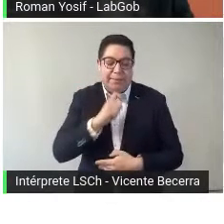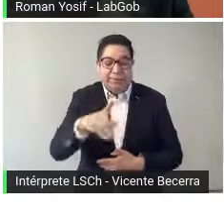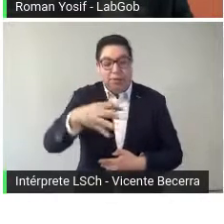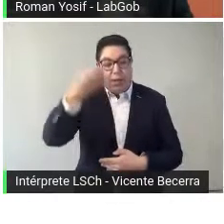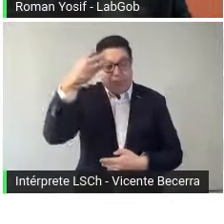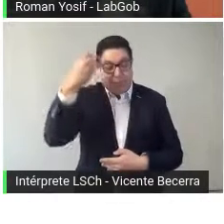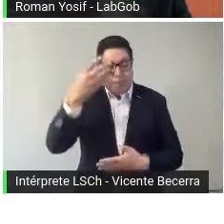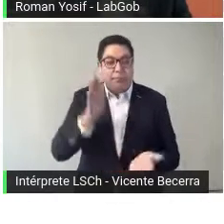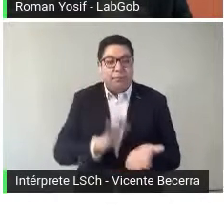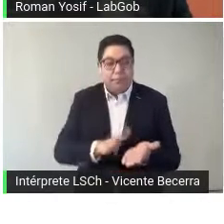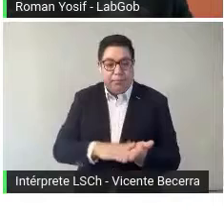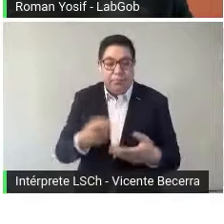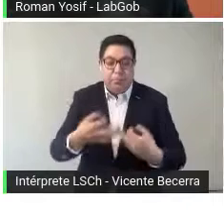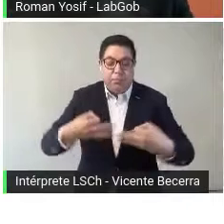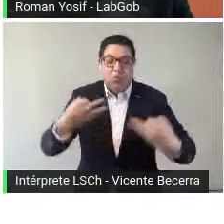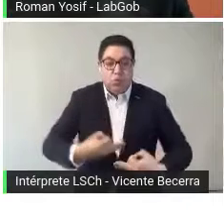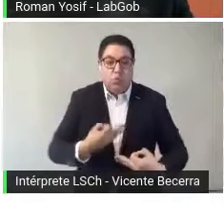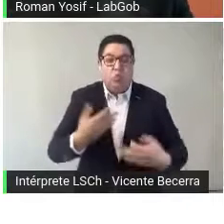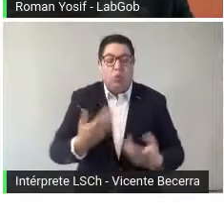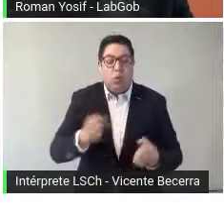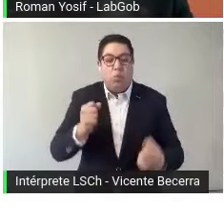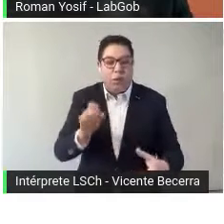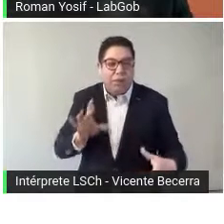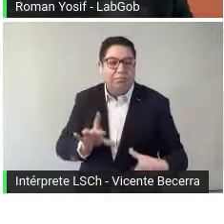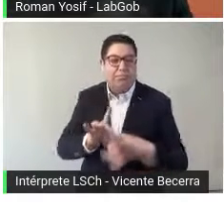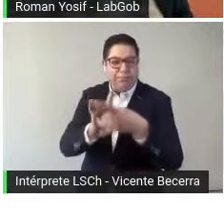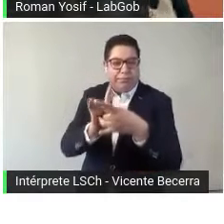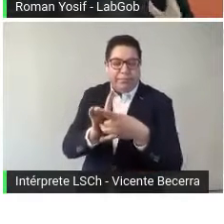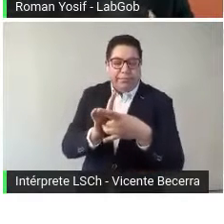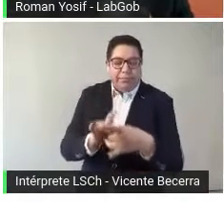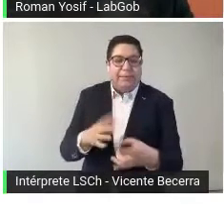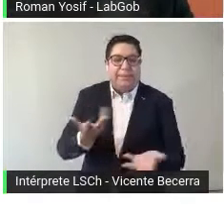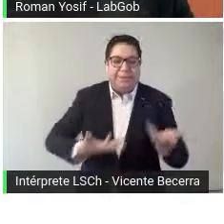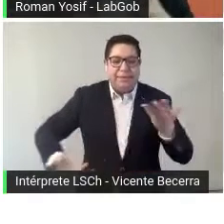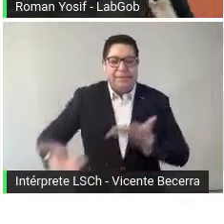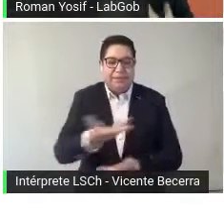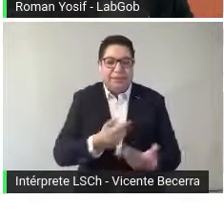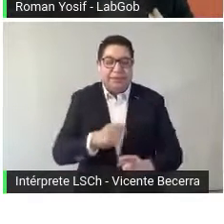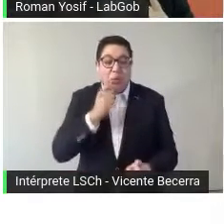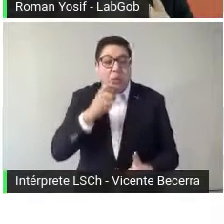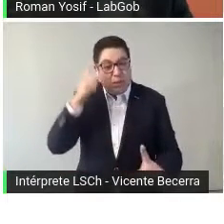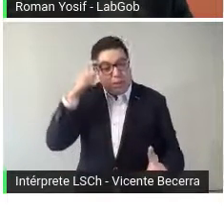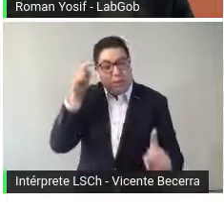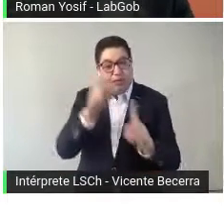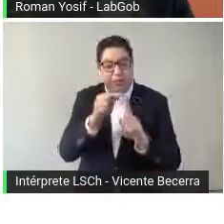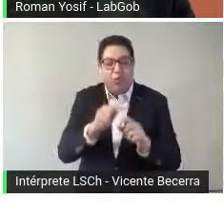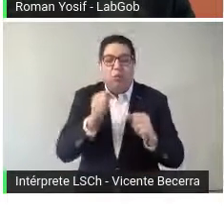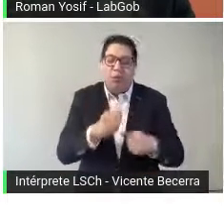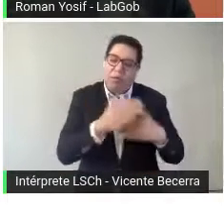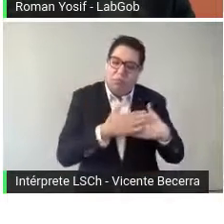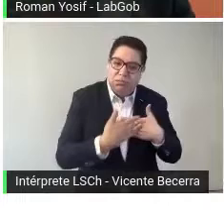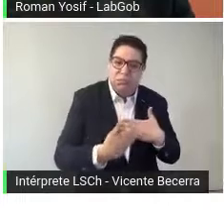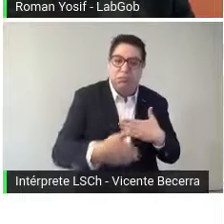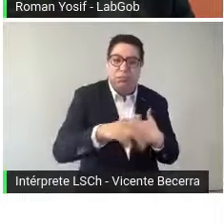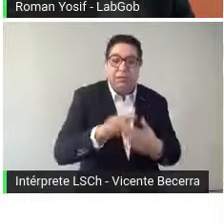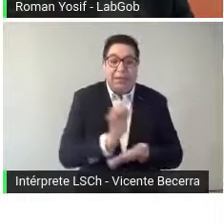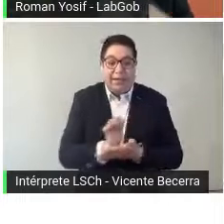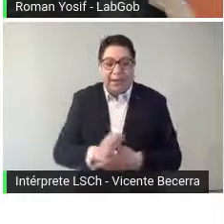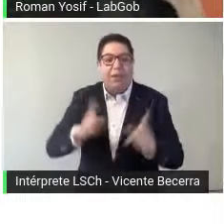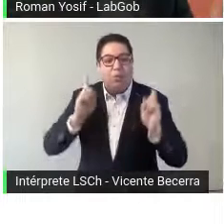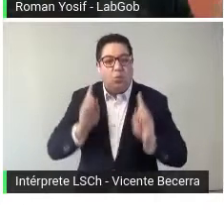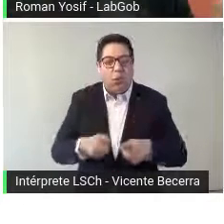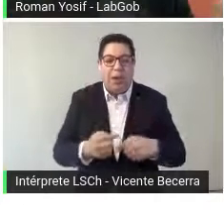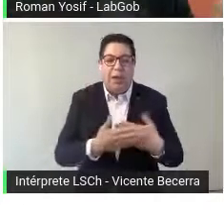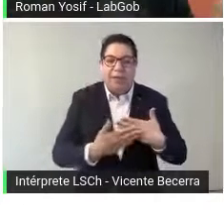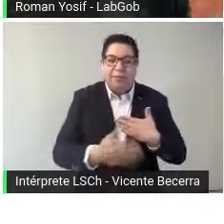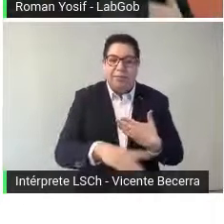aprendizaje, nos sirve para poder reencontrarnos. Reencontrarnos en este objetivo de poder acelerar la transformación del Estado, reencontrarnos